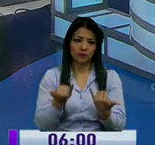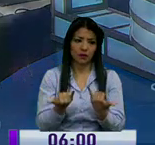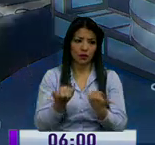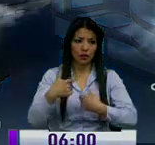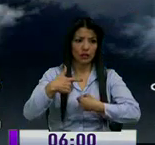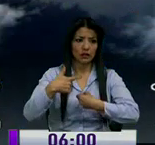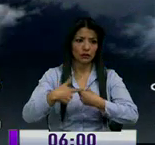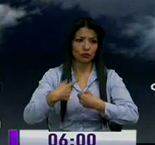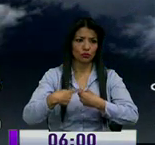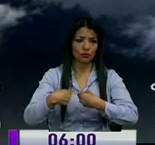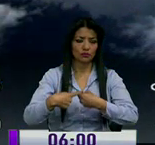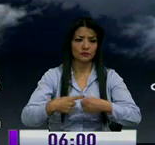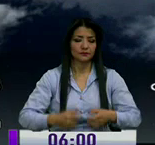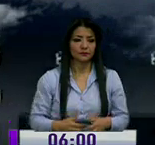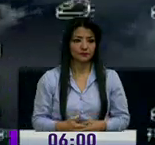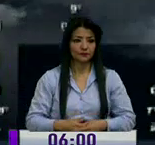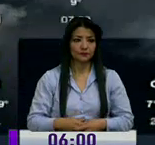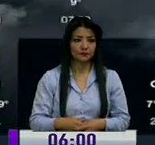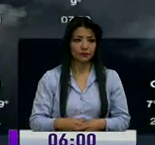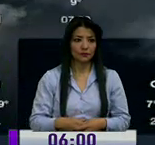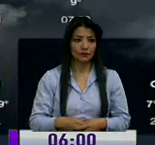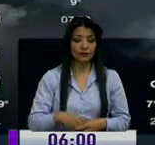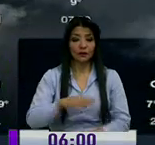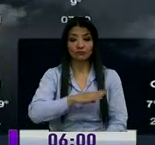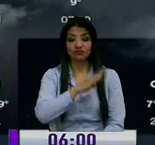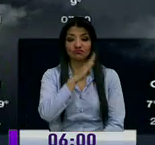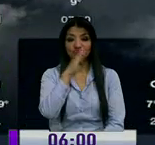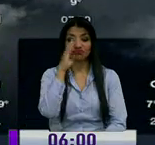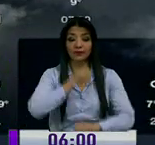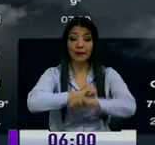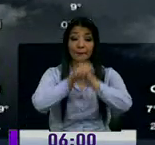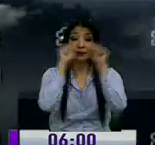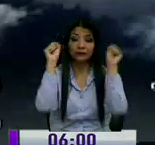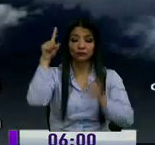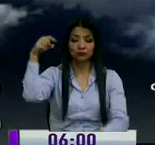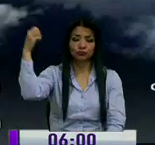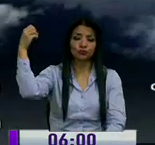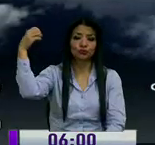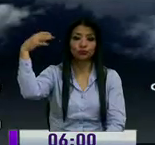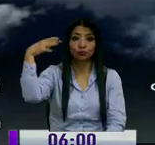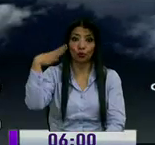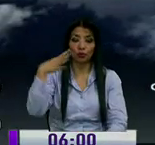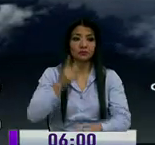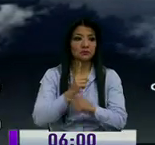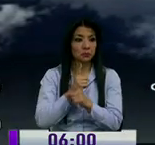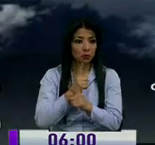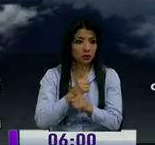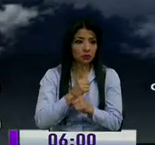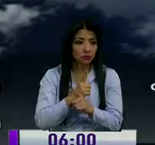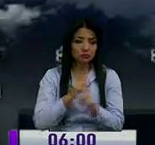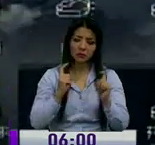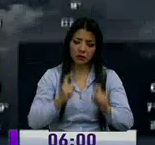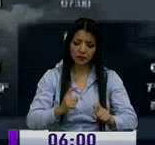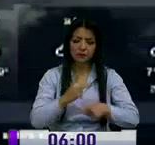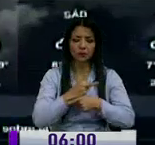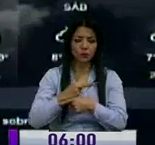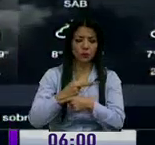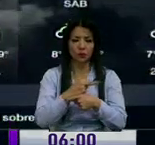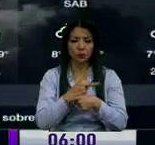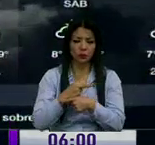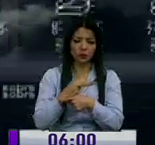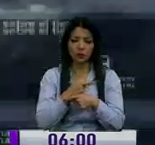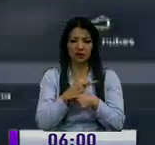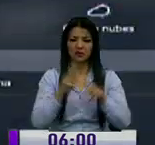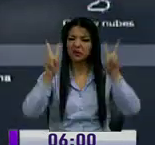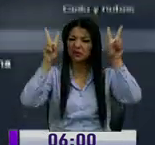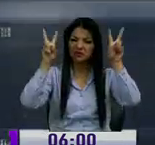Quito. Intenso sol va a ser en horas de la mañana. Por lo tanto, por favor, usted pues a tomar las medidas del caso.